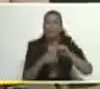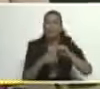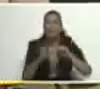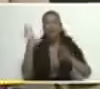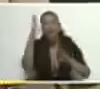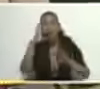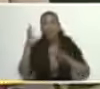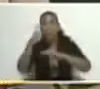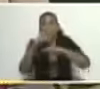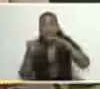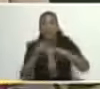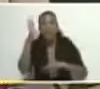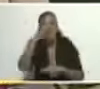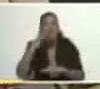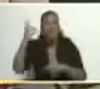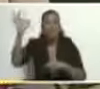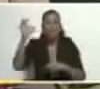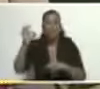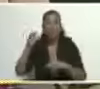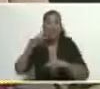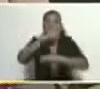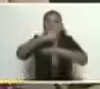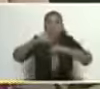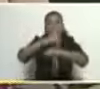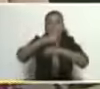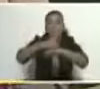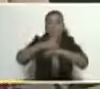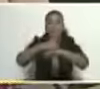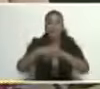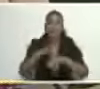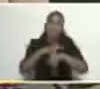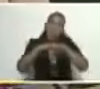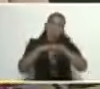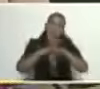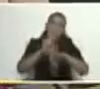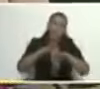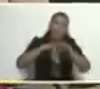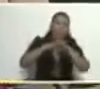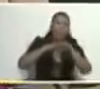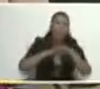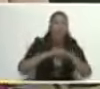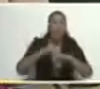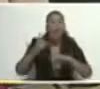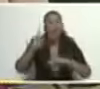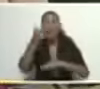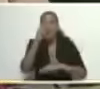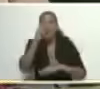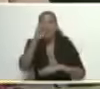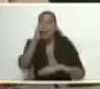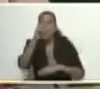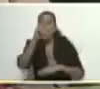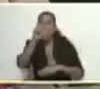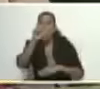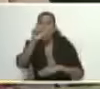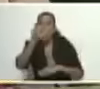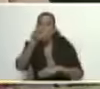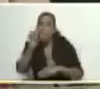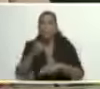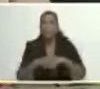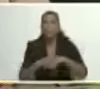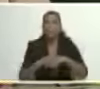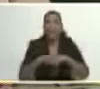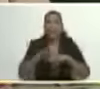Francesa, Dominica, perdón, Guadalupe. Y